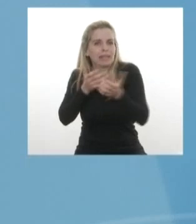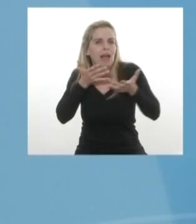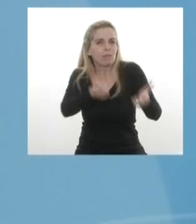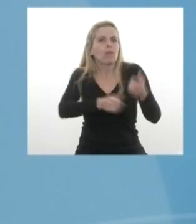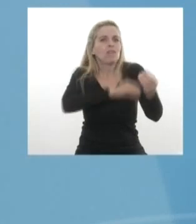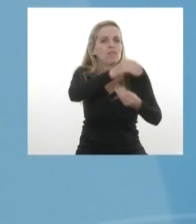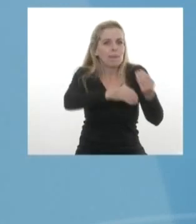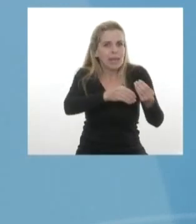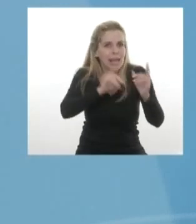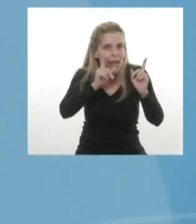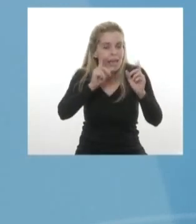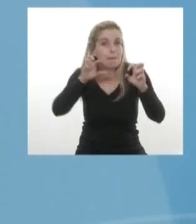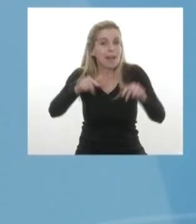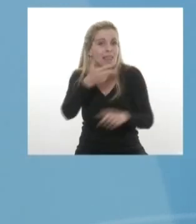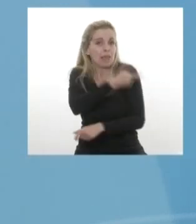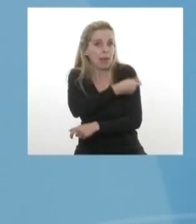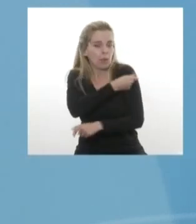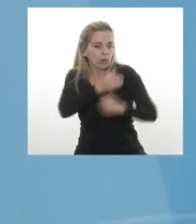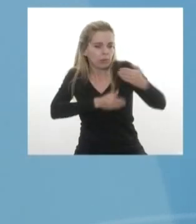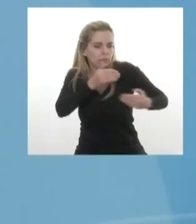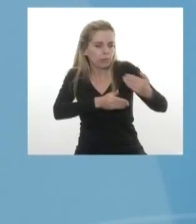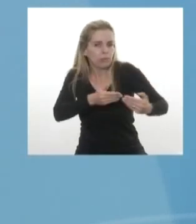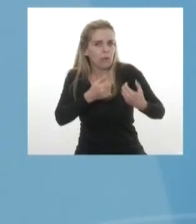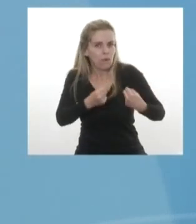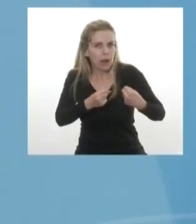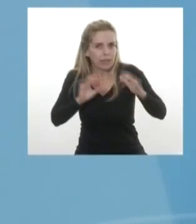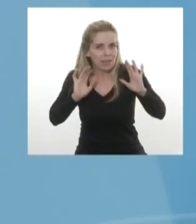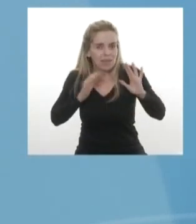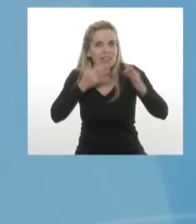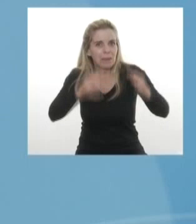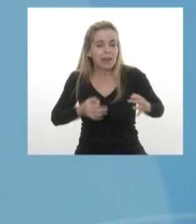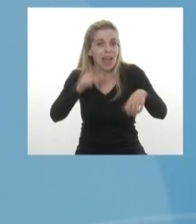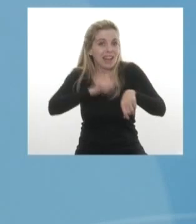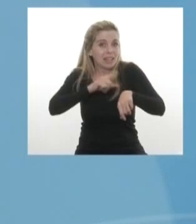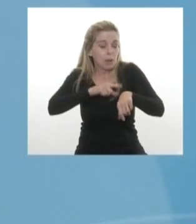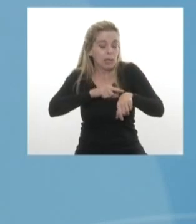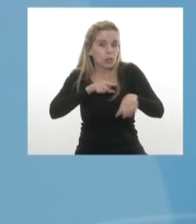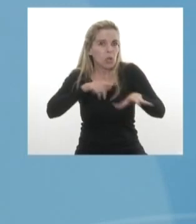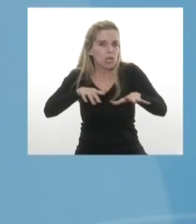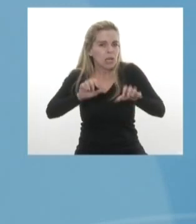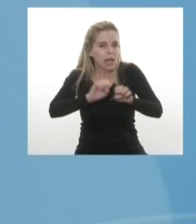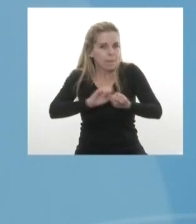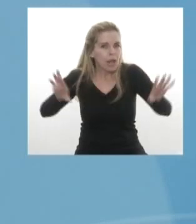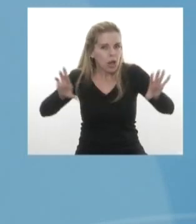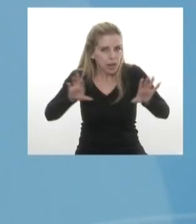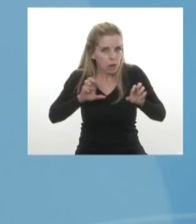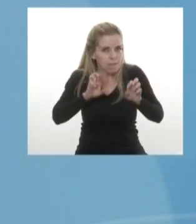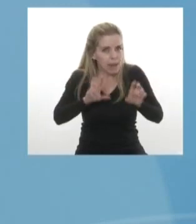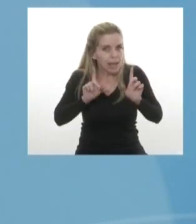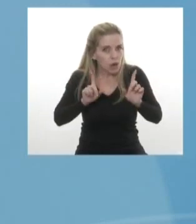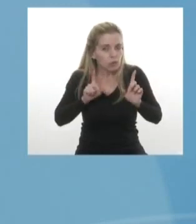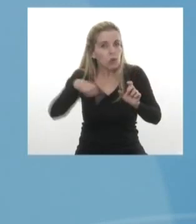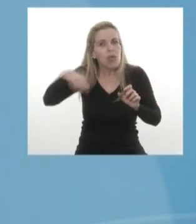fuertemente con la vacunación. En este momento crítico, trabajemos